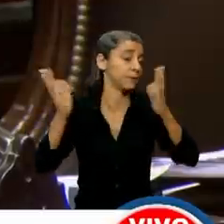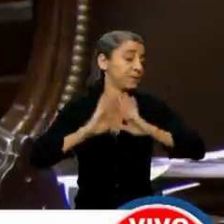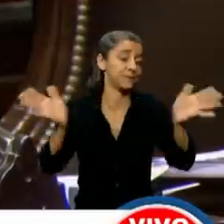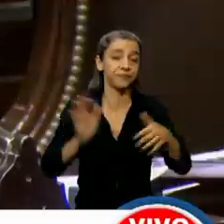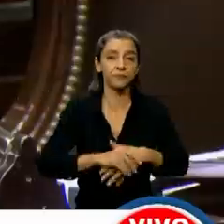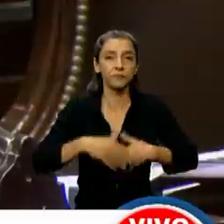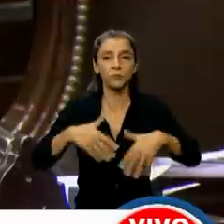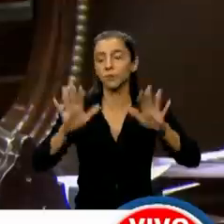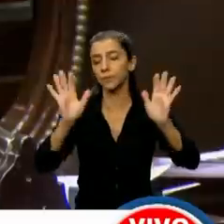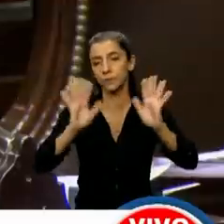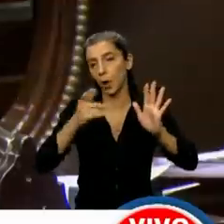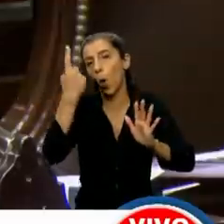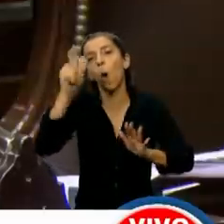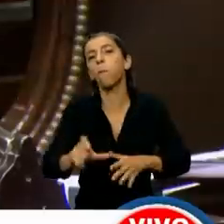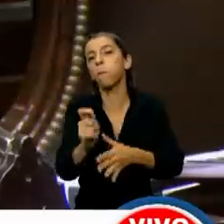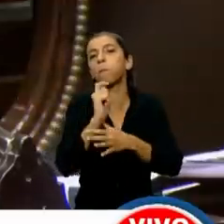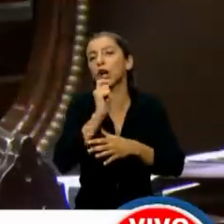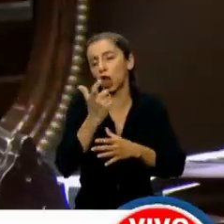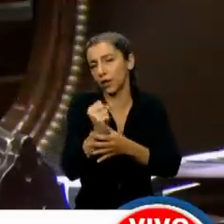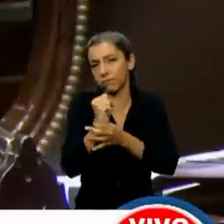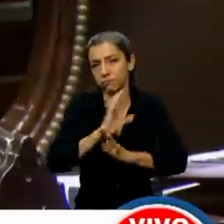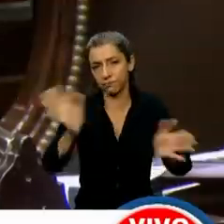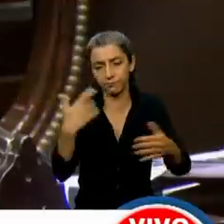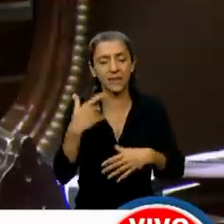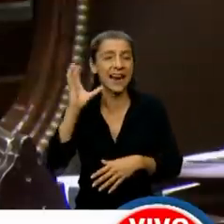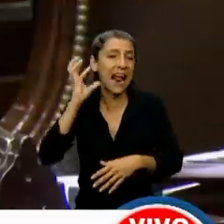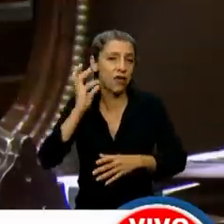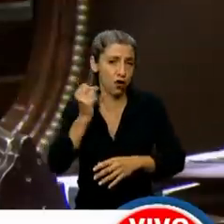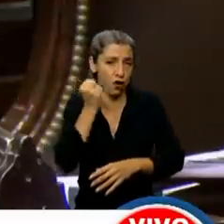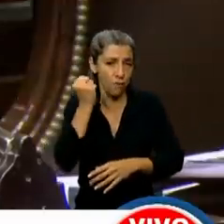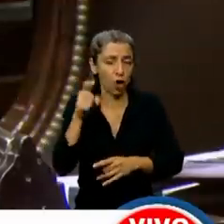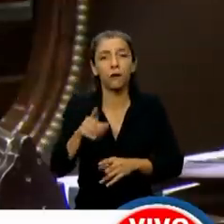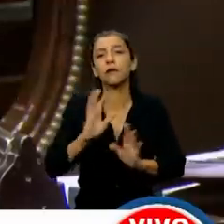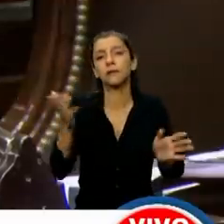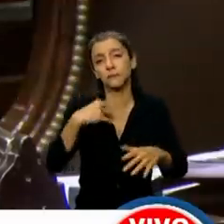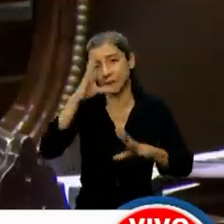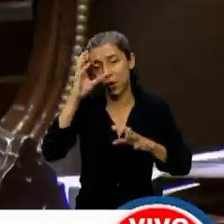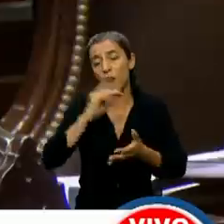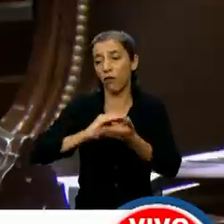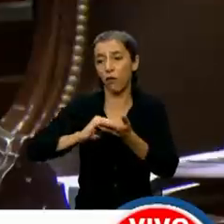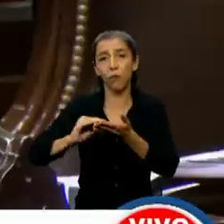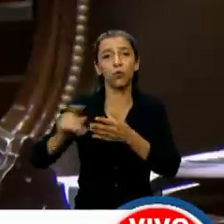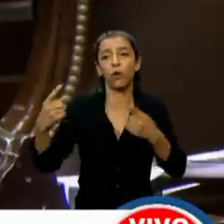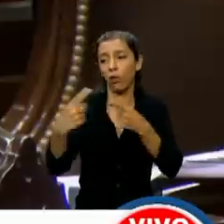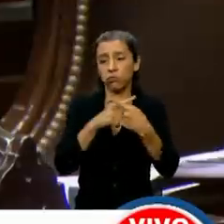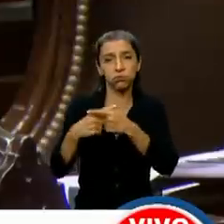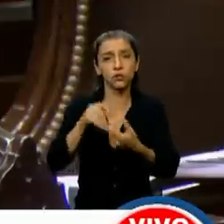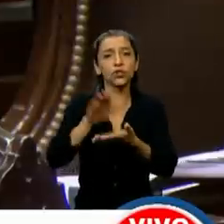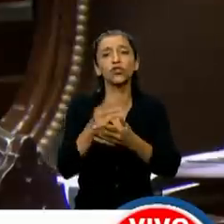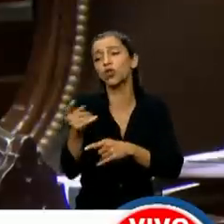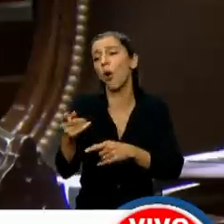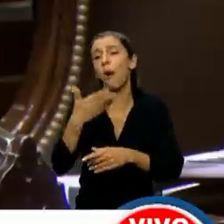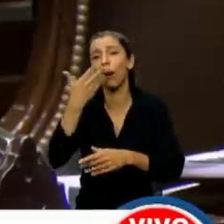bueno de uno de los periodistas de una de las radios más importantes me acuerdo que le discutía al diputado cuando él iba a hablar de tanto